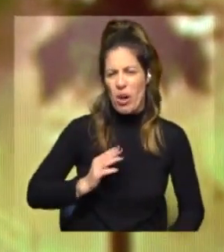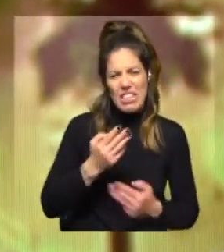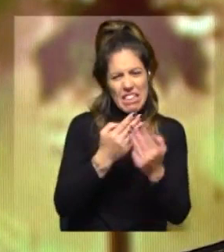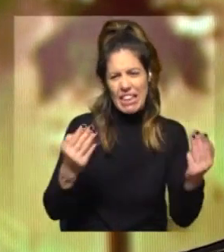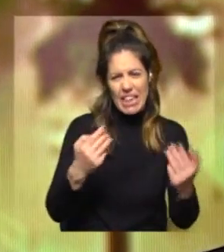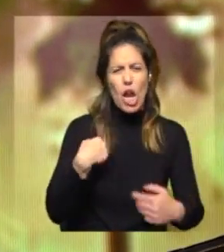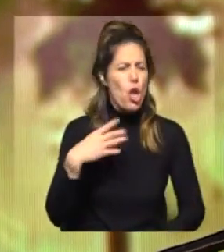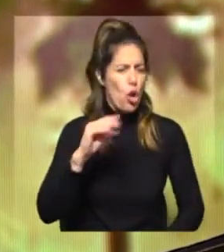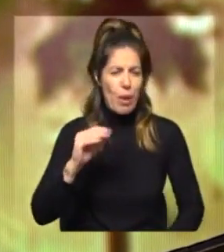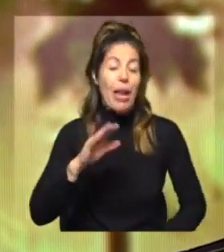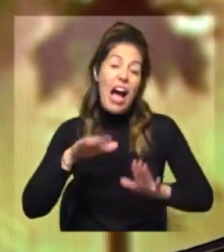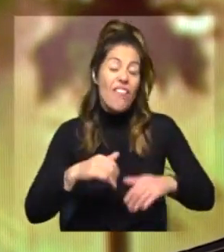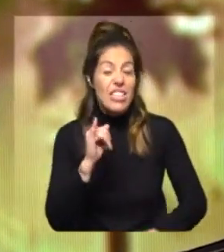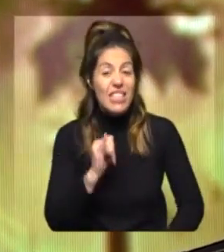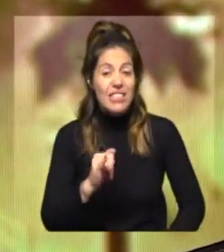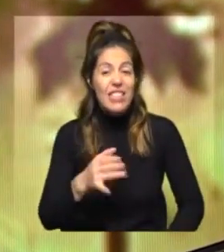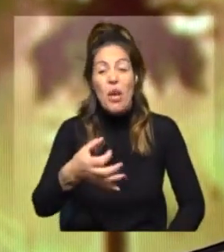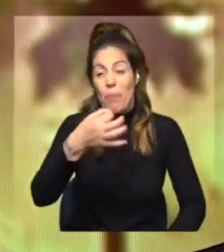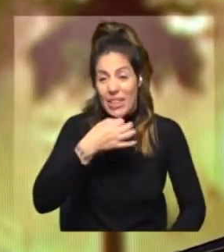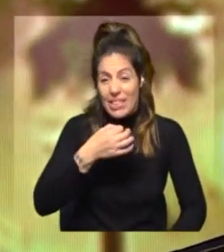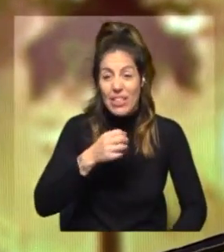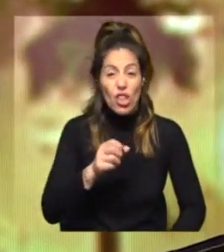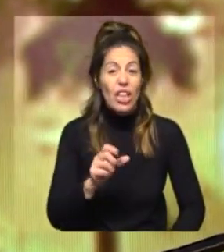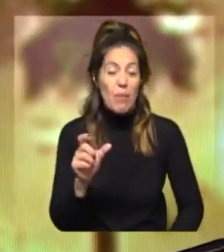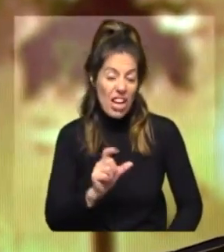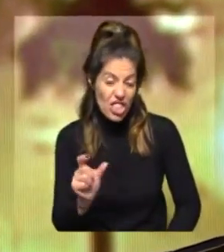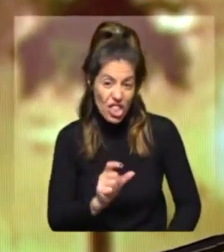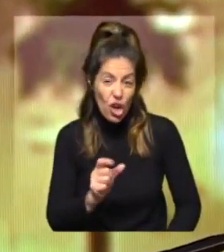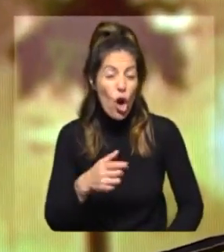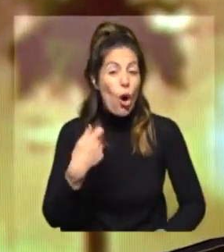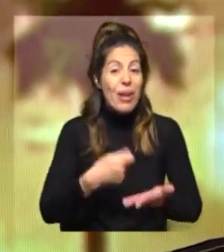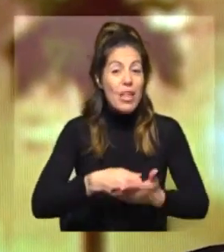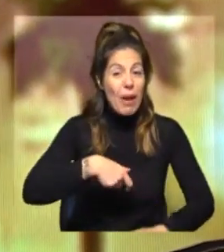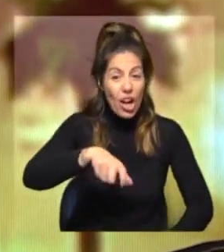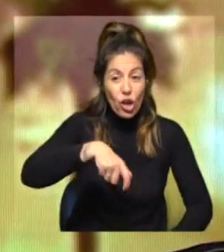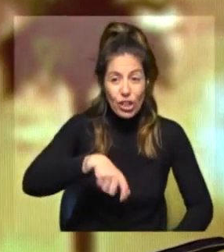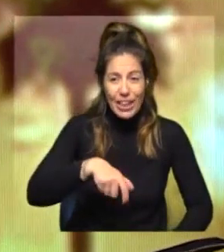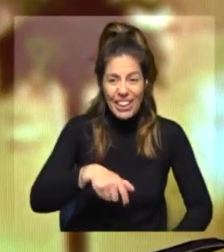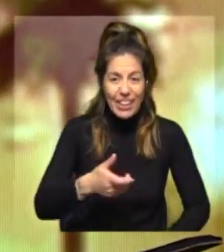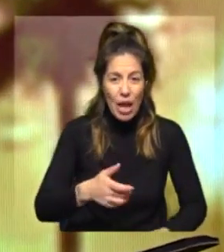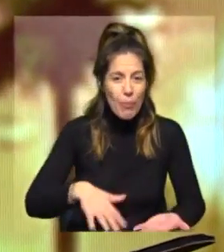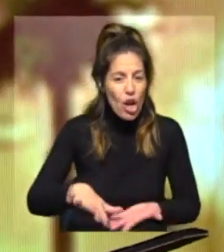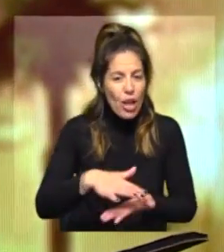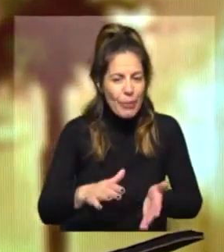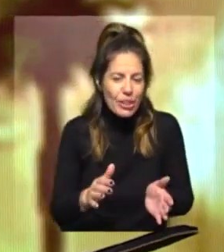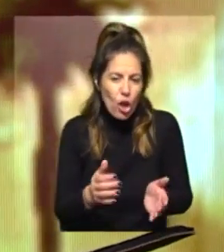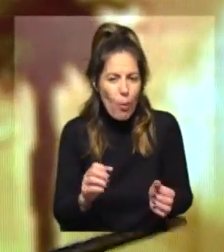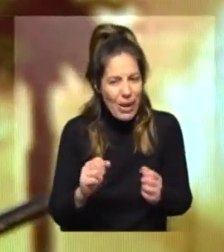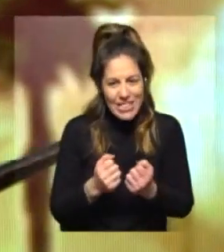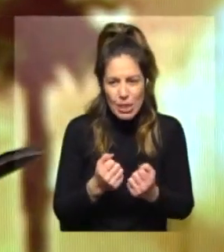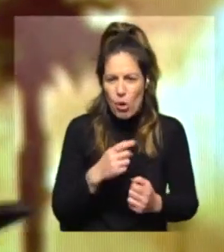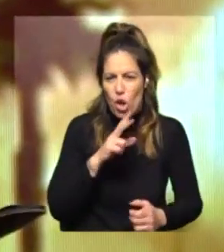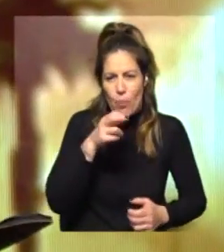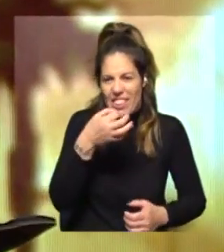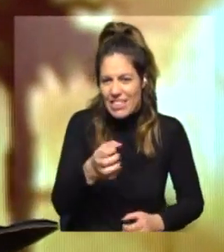hablan Bueno A veces sí me hablan me dicen no tenés más chico o vas a pagar con tarjeta pero en ámbitos más íntimos no me dirigen la palabra